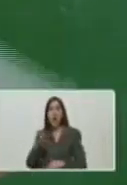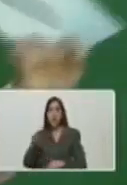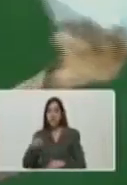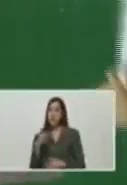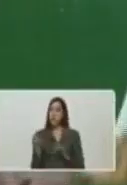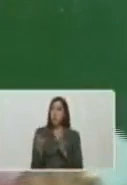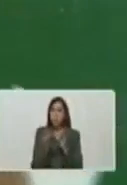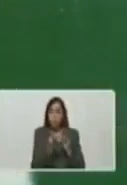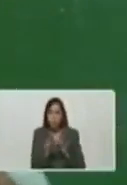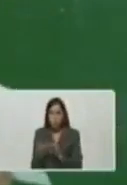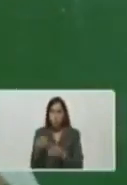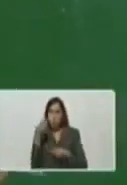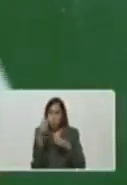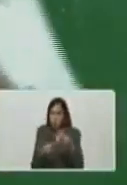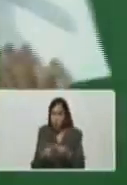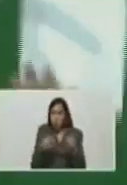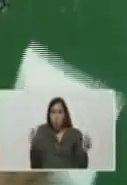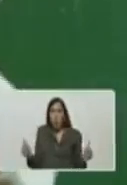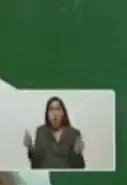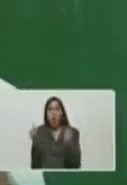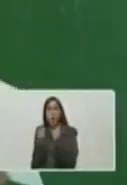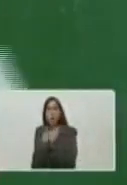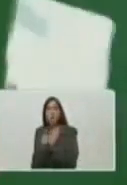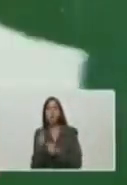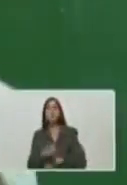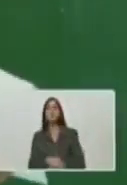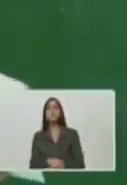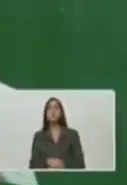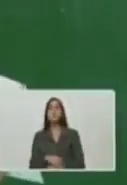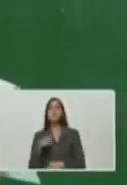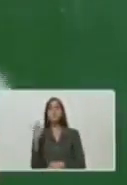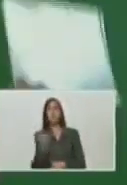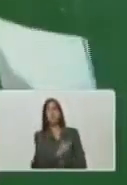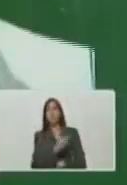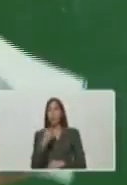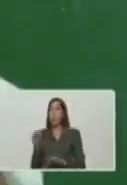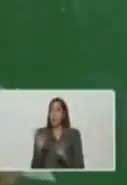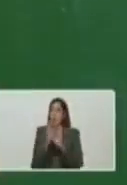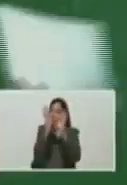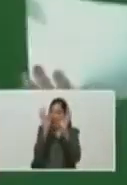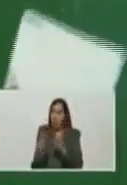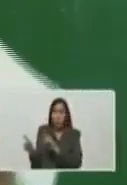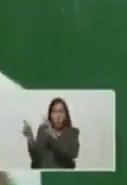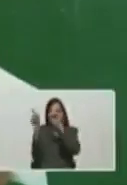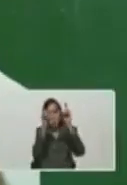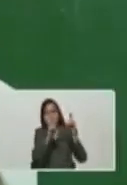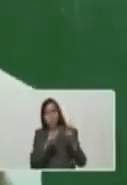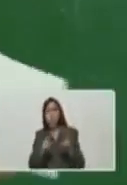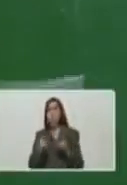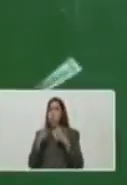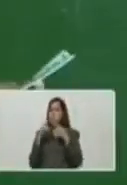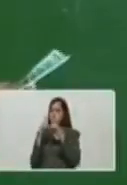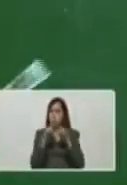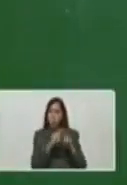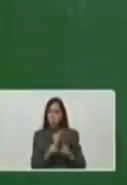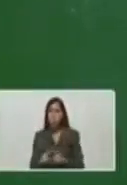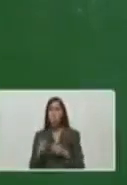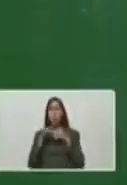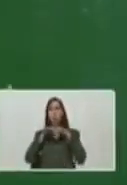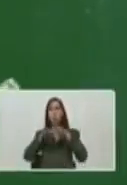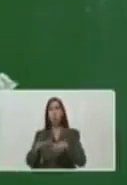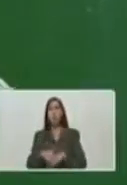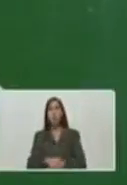interactuar, para acompañar, para buscar esa forma de enseñanza diversa que tiene el